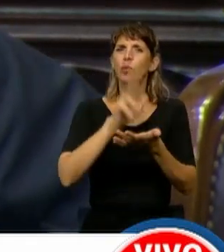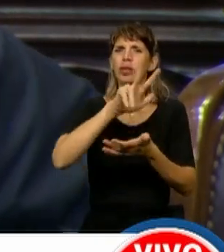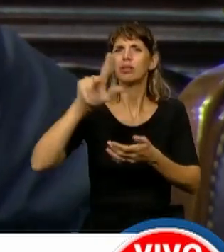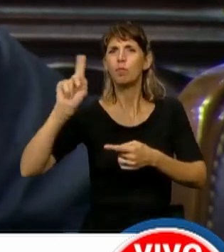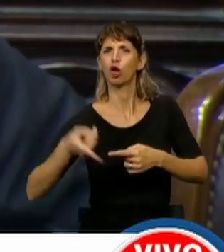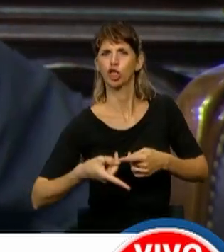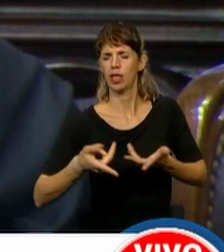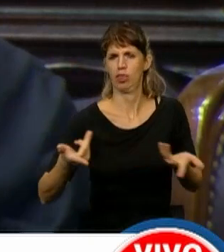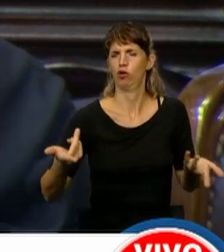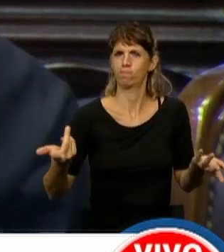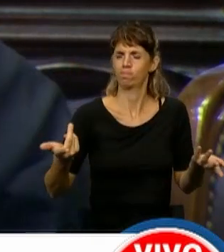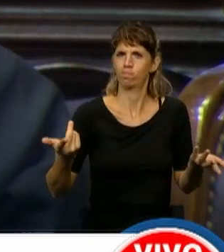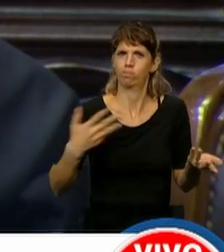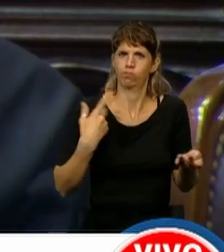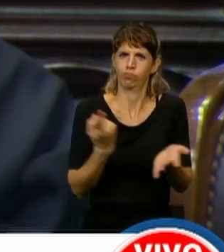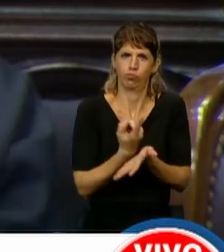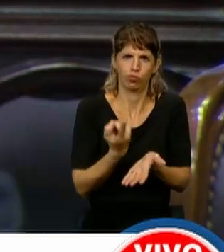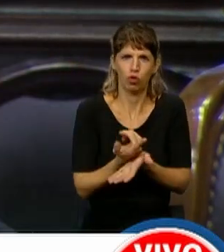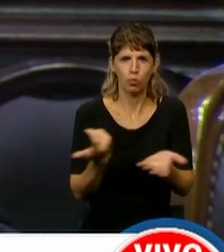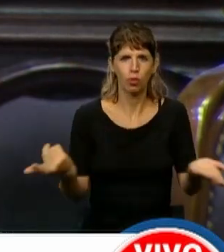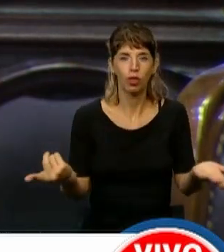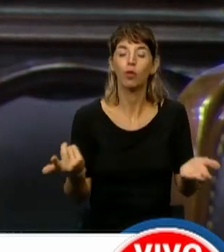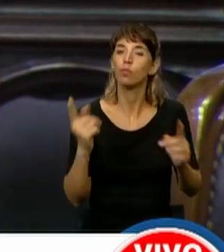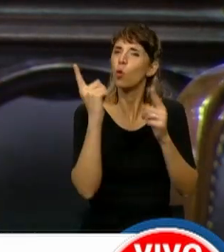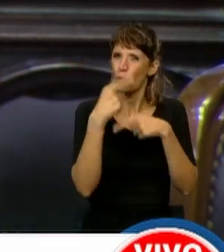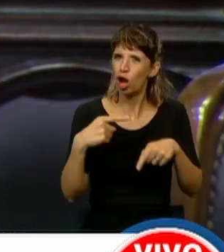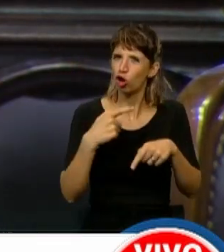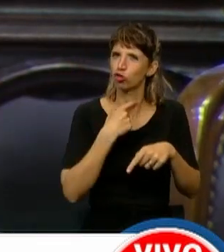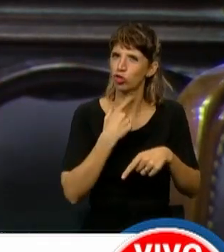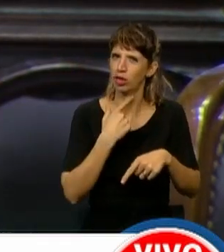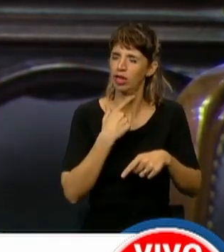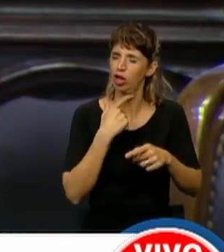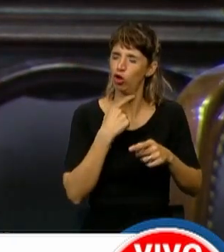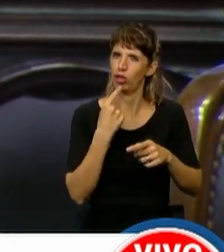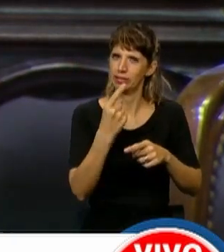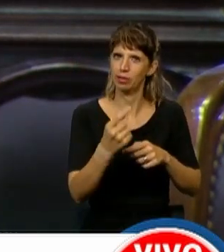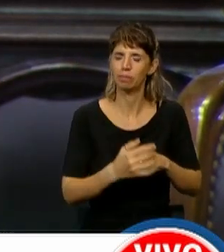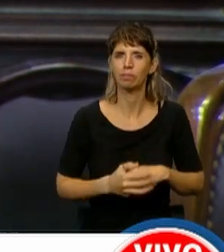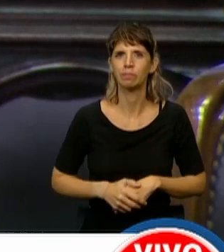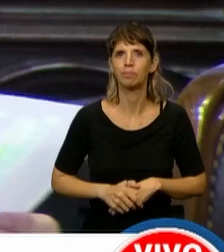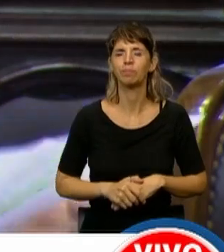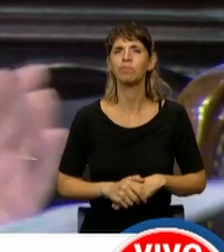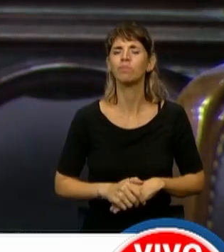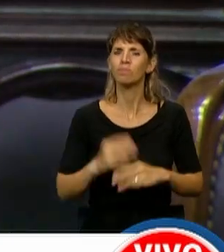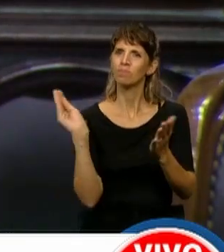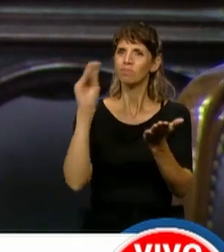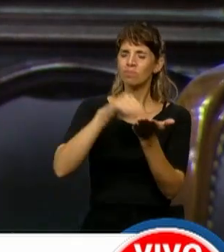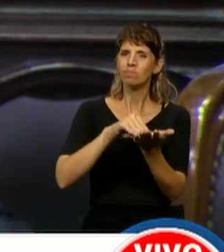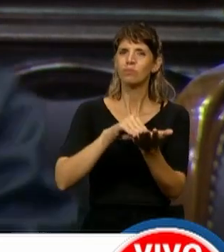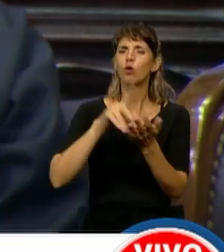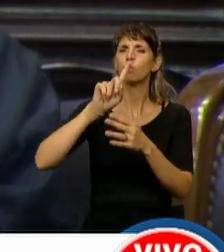irrisorio. Pero hay un tema de un dato que quiero comentarle. Se fija una tasa